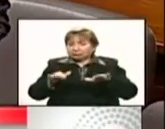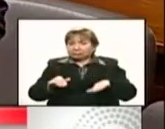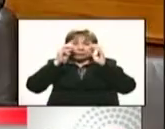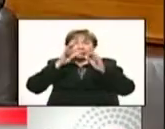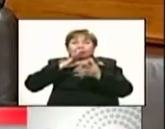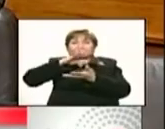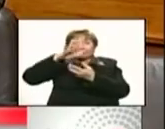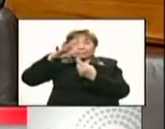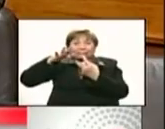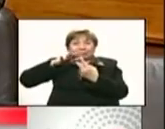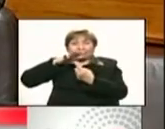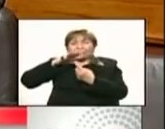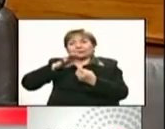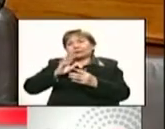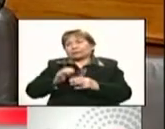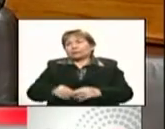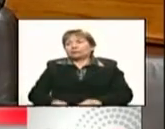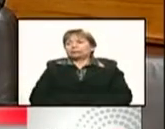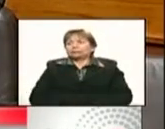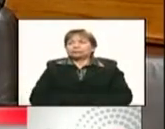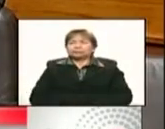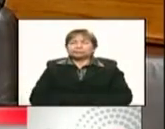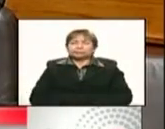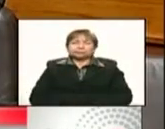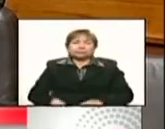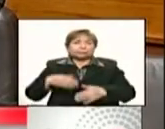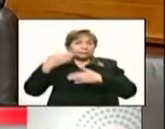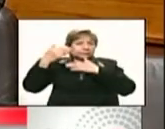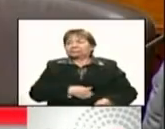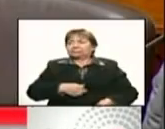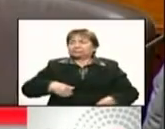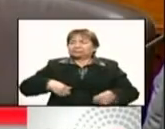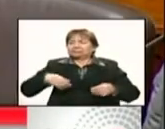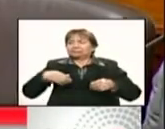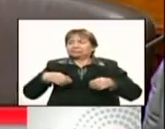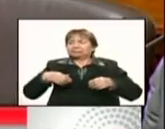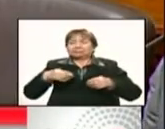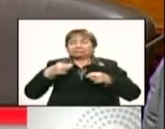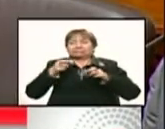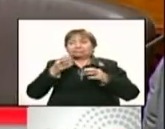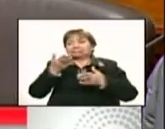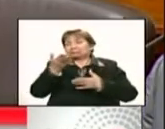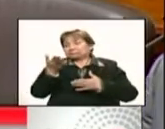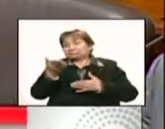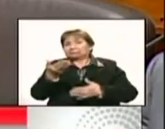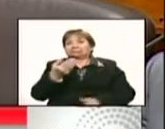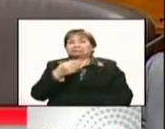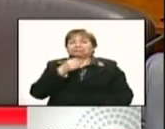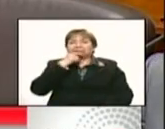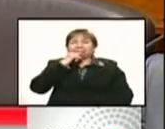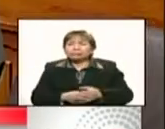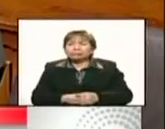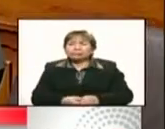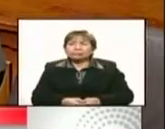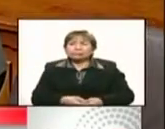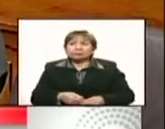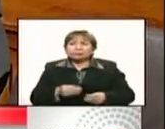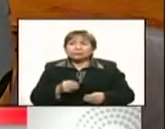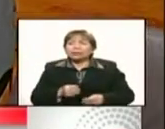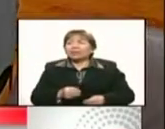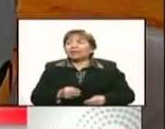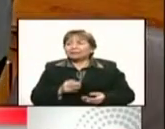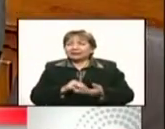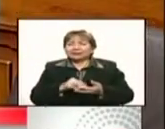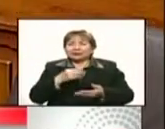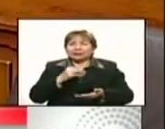la mayoría para aprobada por el Congreso, el número legal de miembros. Ahora, ¿puede omitirse el referéndum